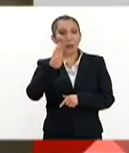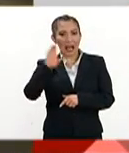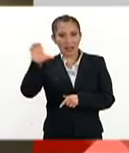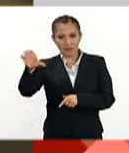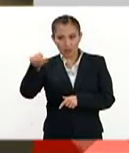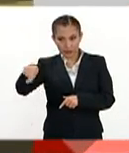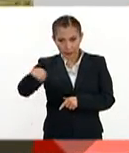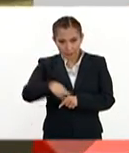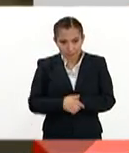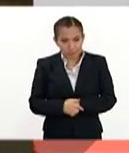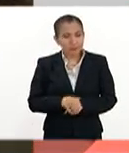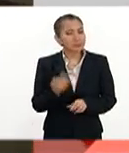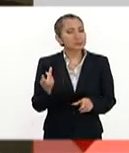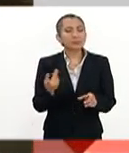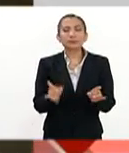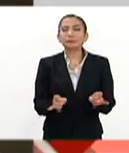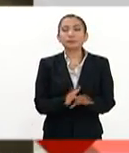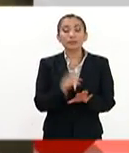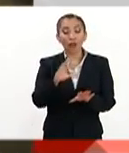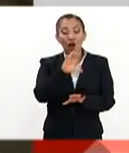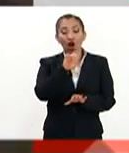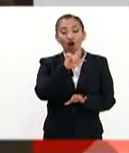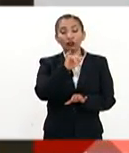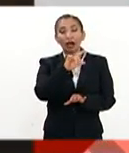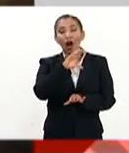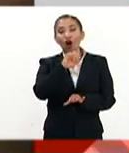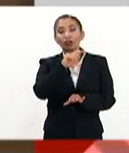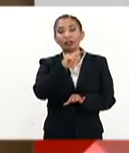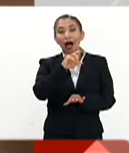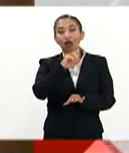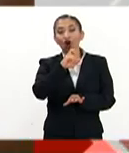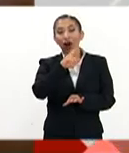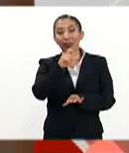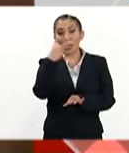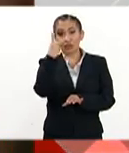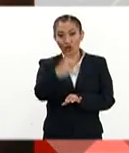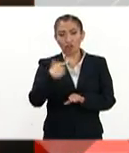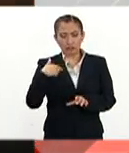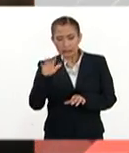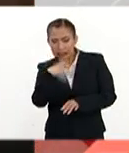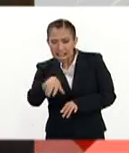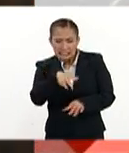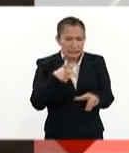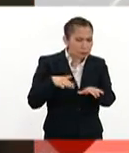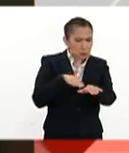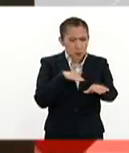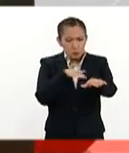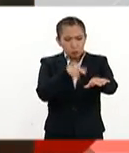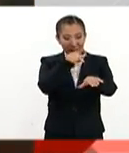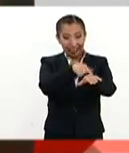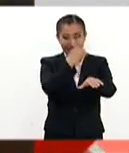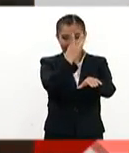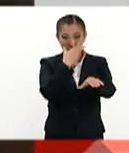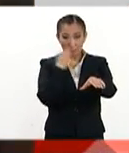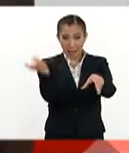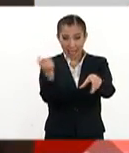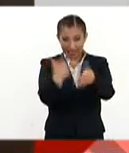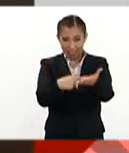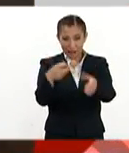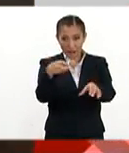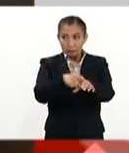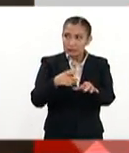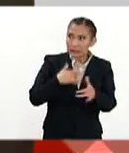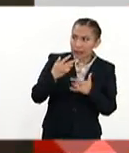California. Esto ocurrió en la colonia Costa Dorada, en donde se registraron 2 persecuciones. En un vehículo viajaban 3 sujetos que, al